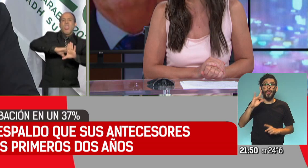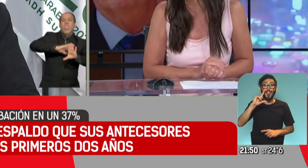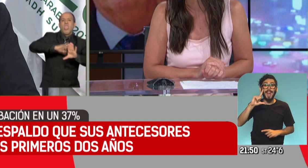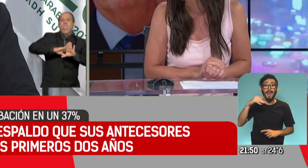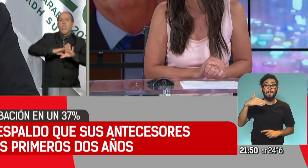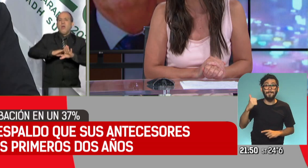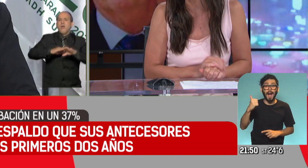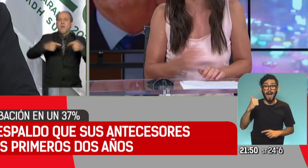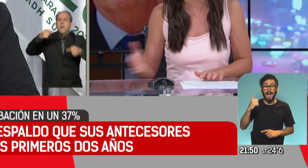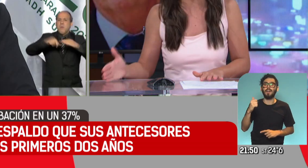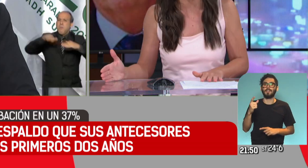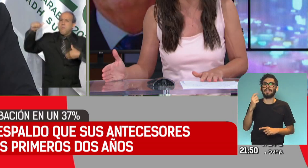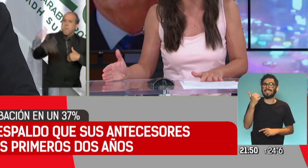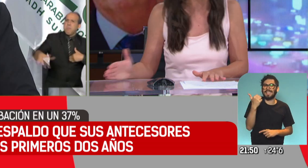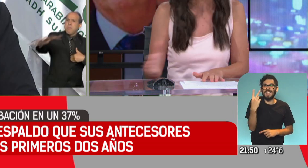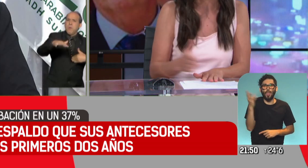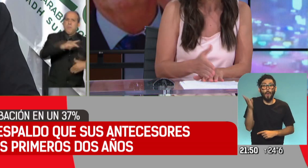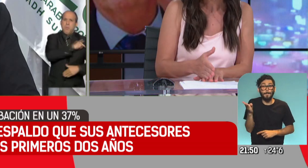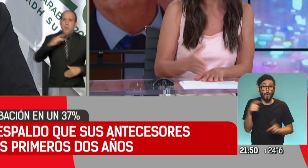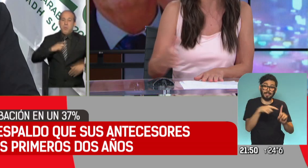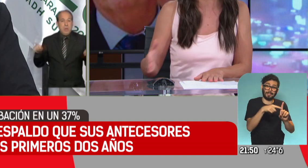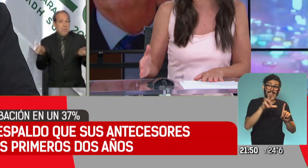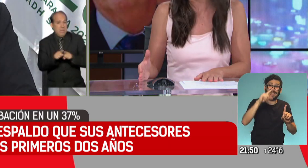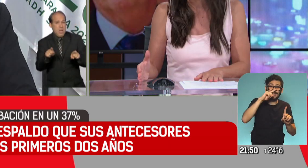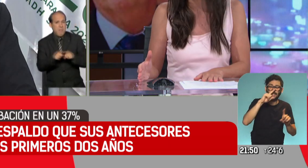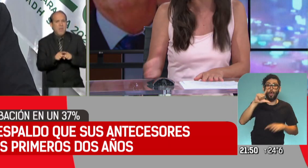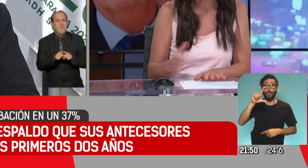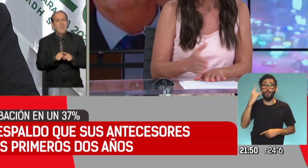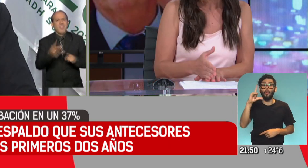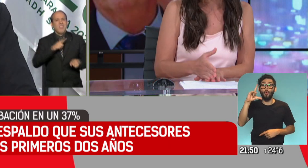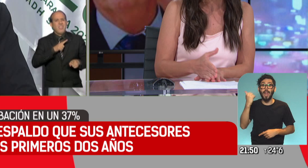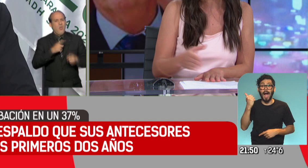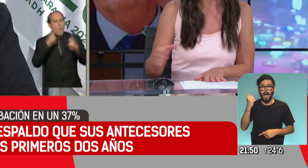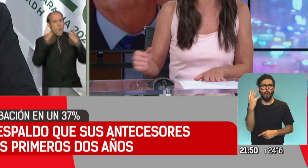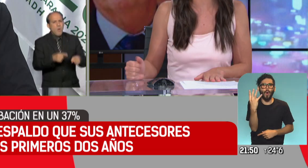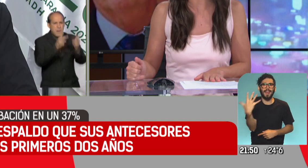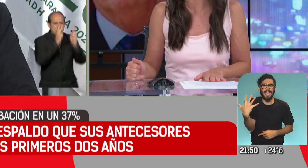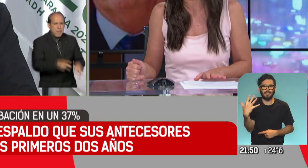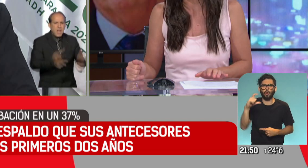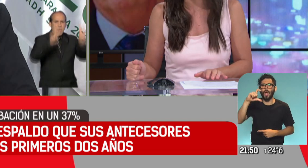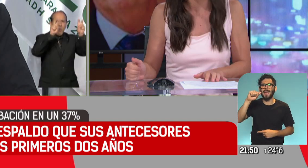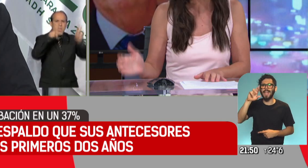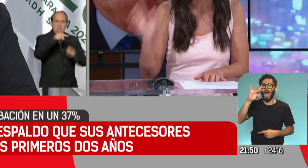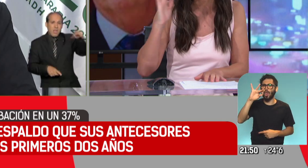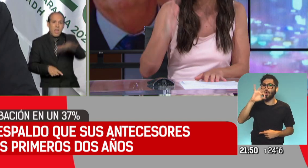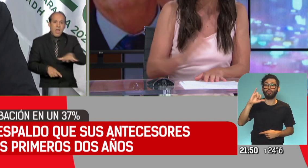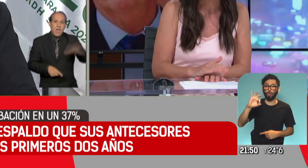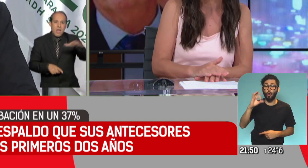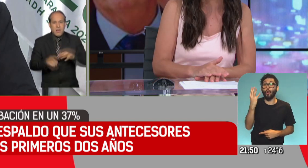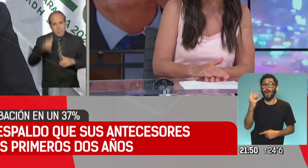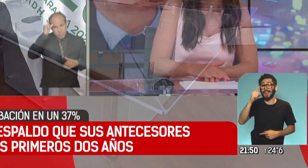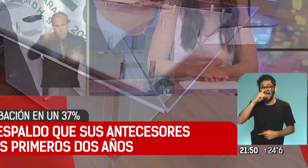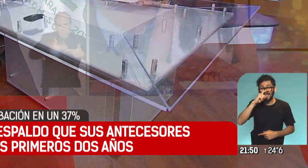el 62%, Bolsonaro 37%, Lula el 45%, Fernando Henrique Cardoso el 47%. Hay que ir recién